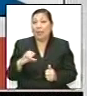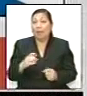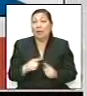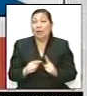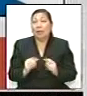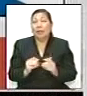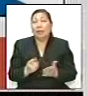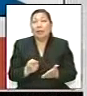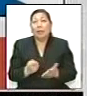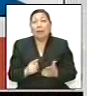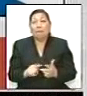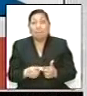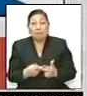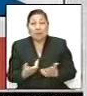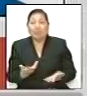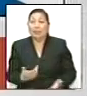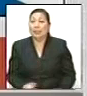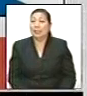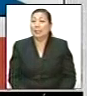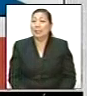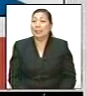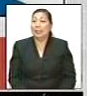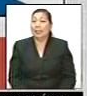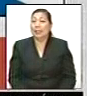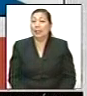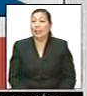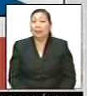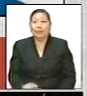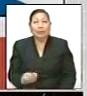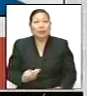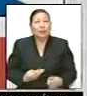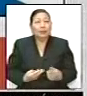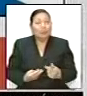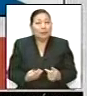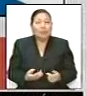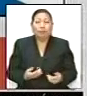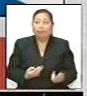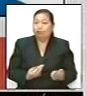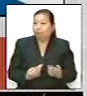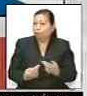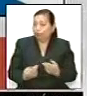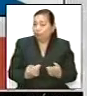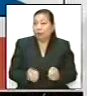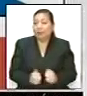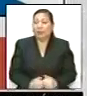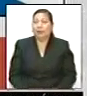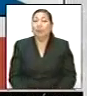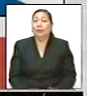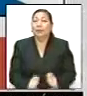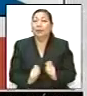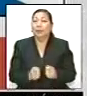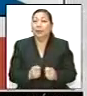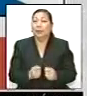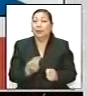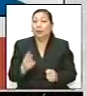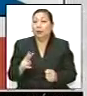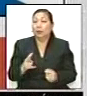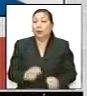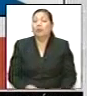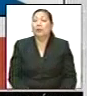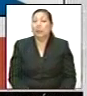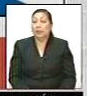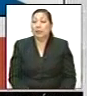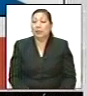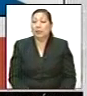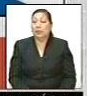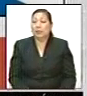enmarca lo el relacionamiento y la interacción entre ambas entidades